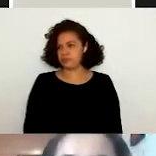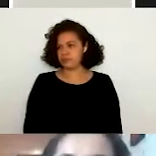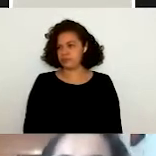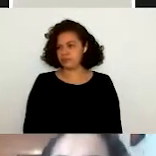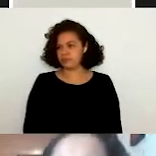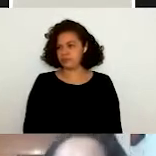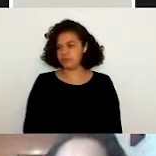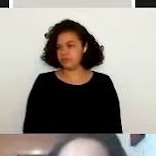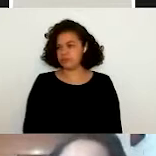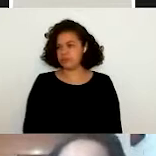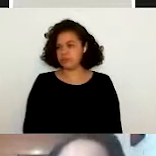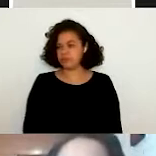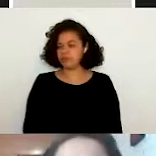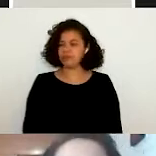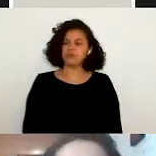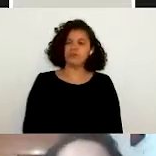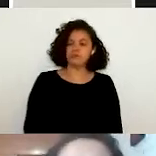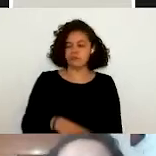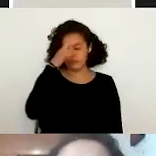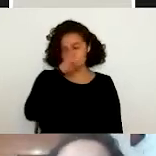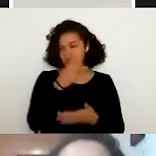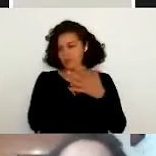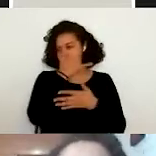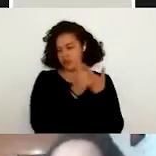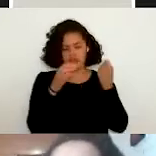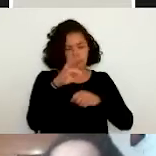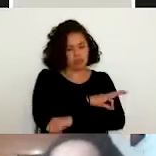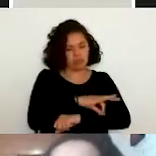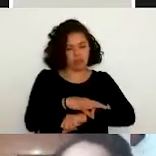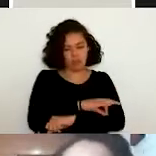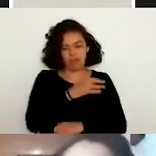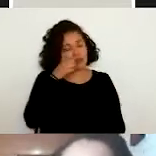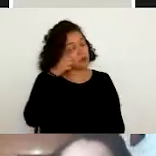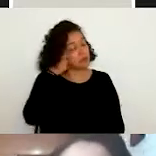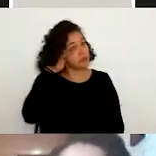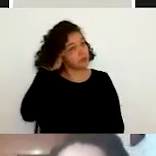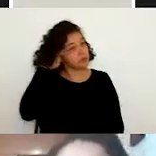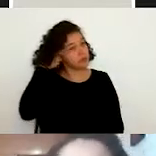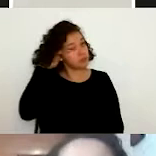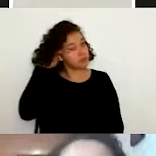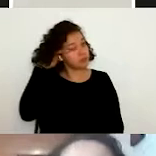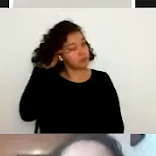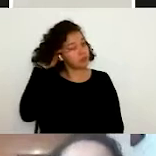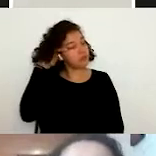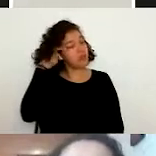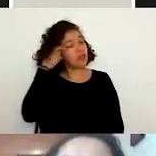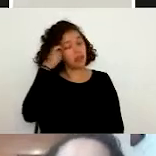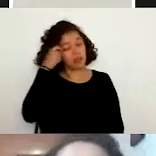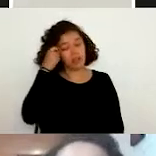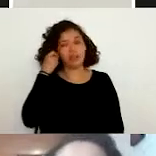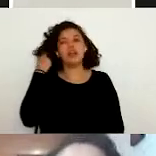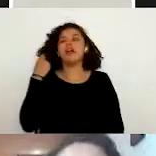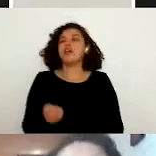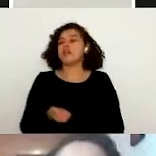Bueno, para el diseño de los proyectos, el diseño como tal, que es la primera etapa de un proyecto, nos dice que